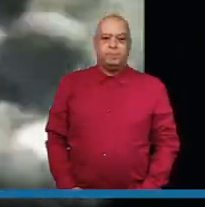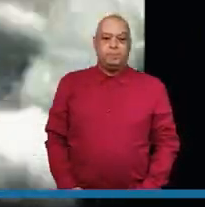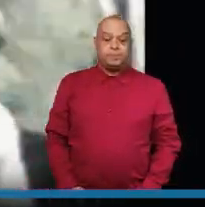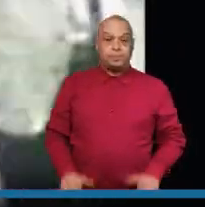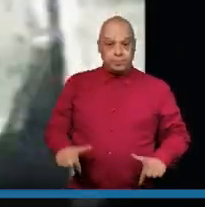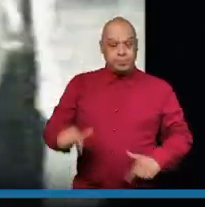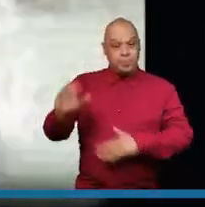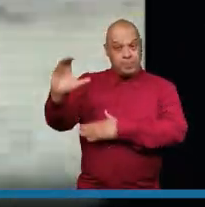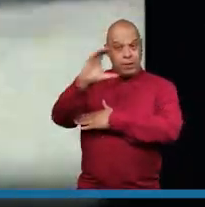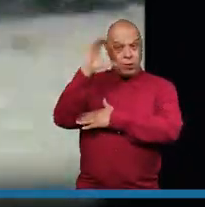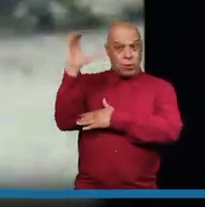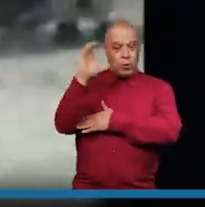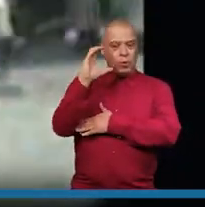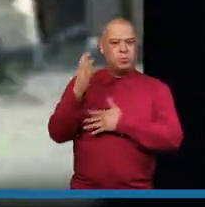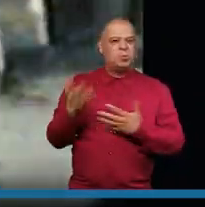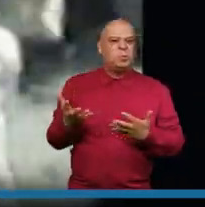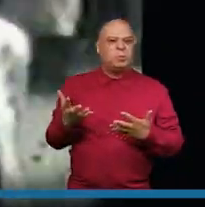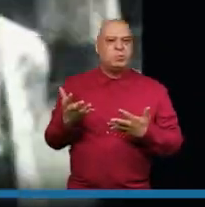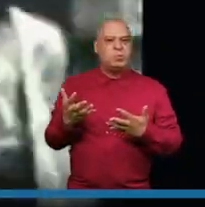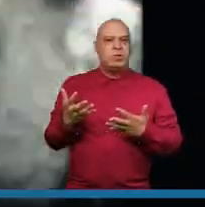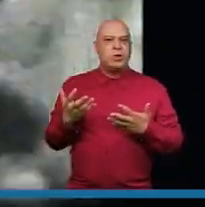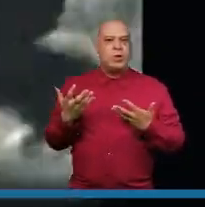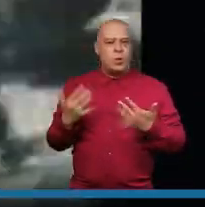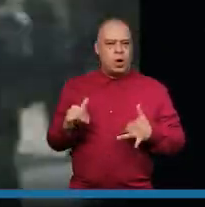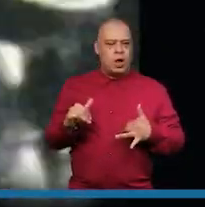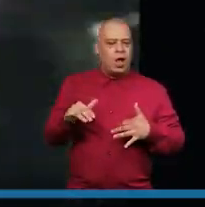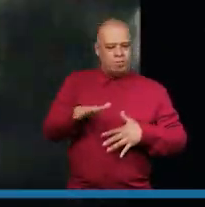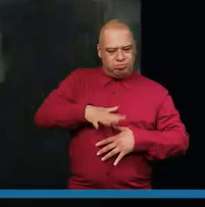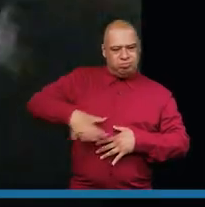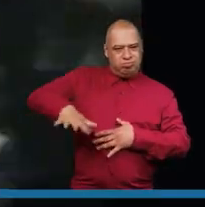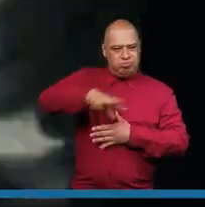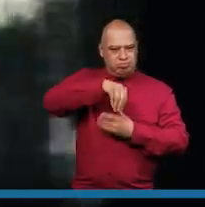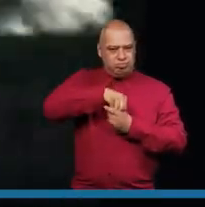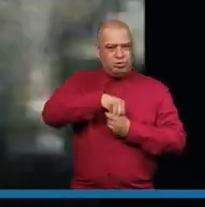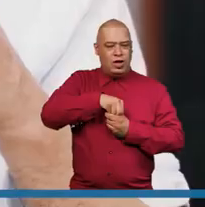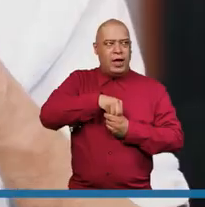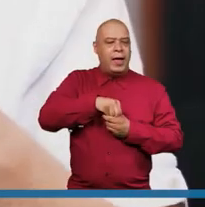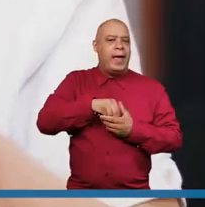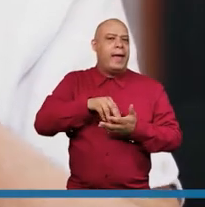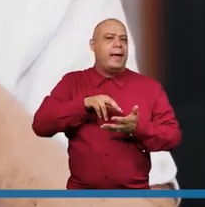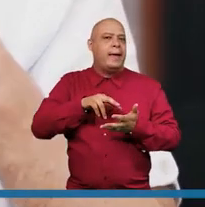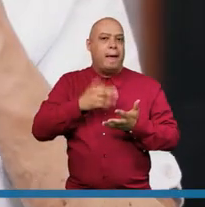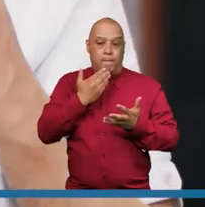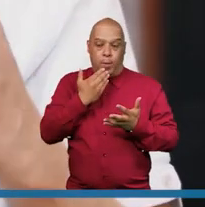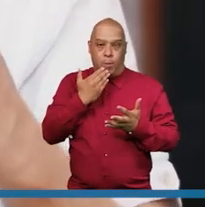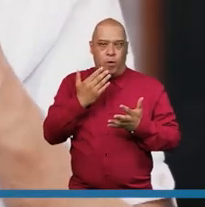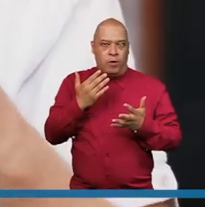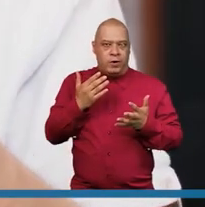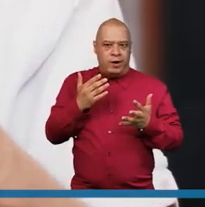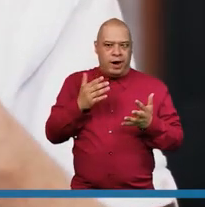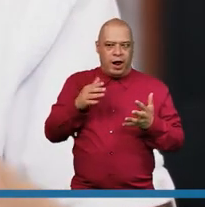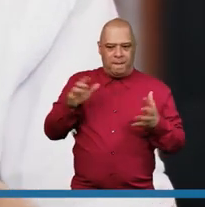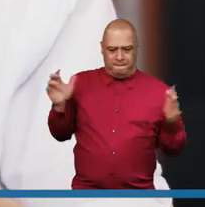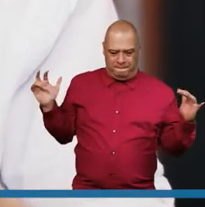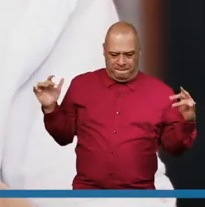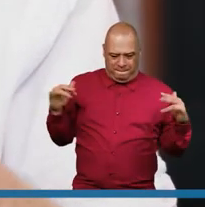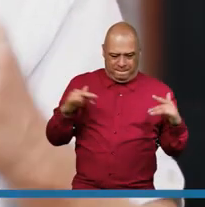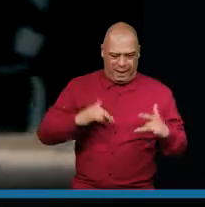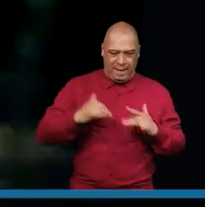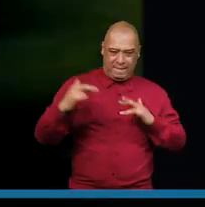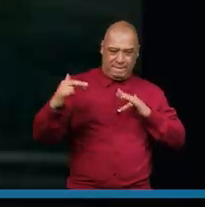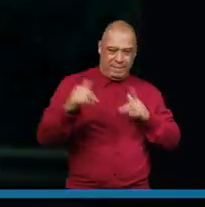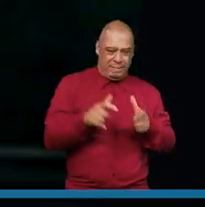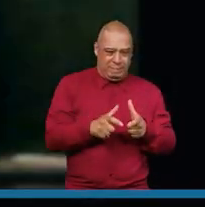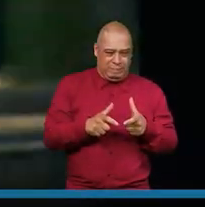En el caso colombiano se habla de la cuadricefalia urbana, porque eran los grandes